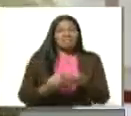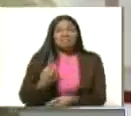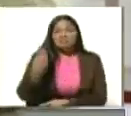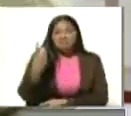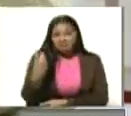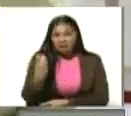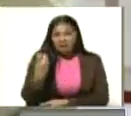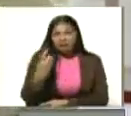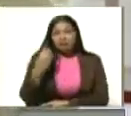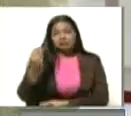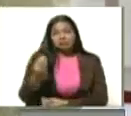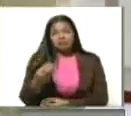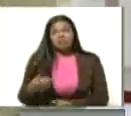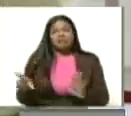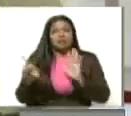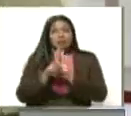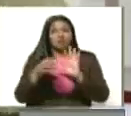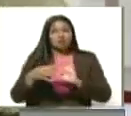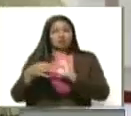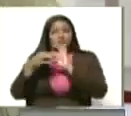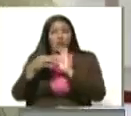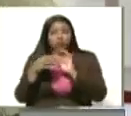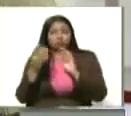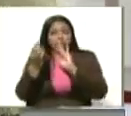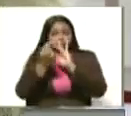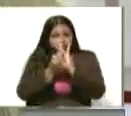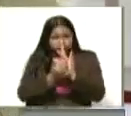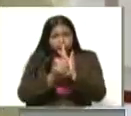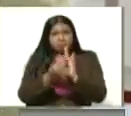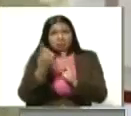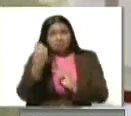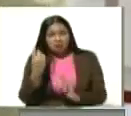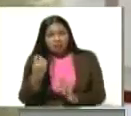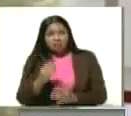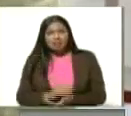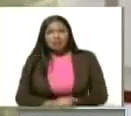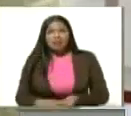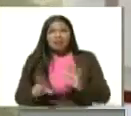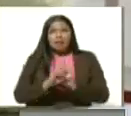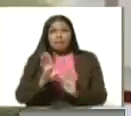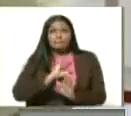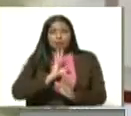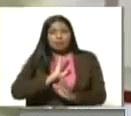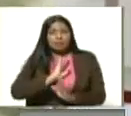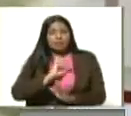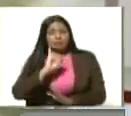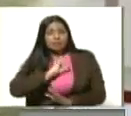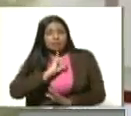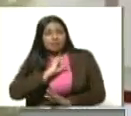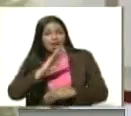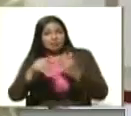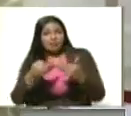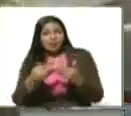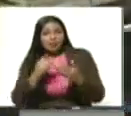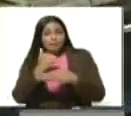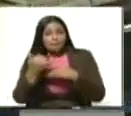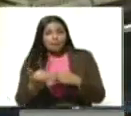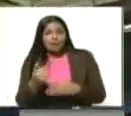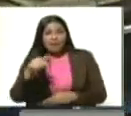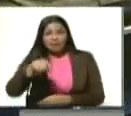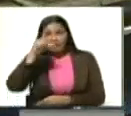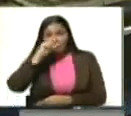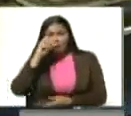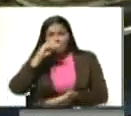falta la ley de unión civil. Hace falta concretar también la ley de identidad de género para la comunidad trans. ¿Eso está planteado para, por lo menos para este